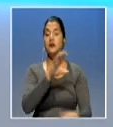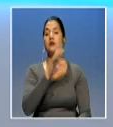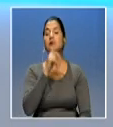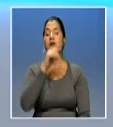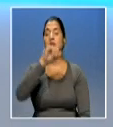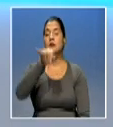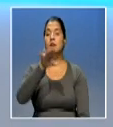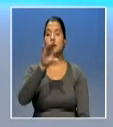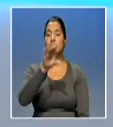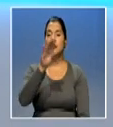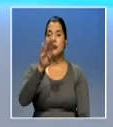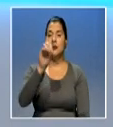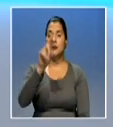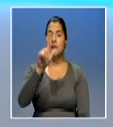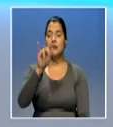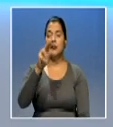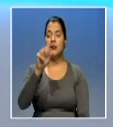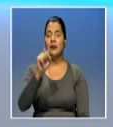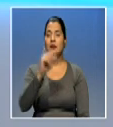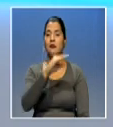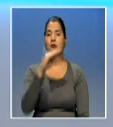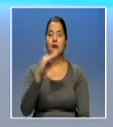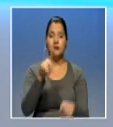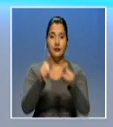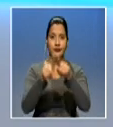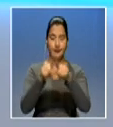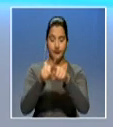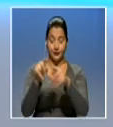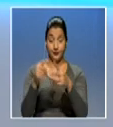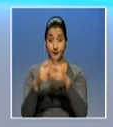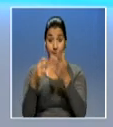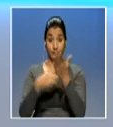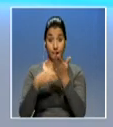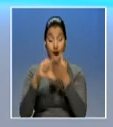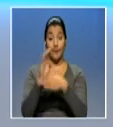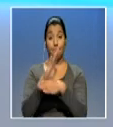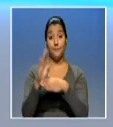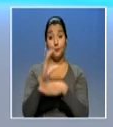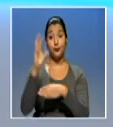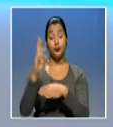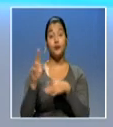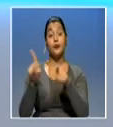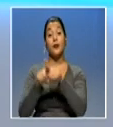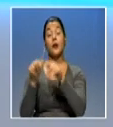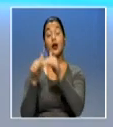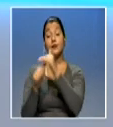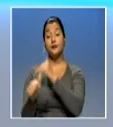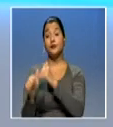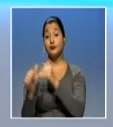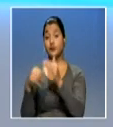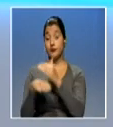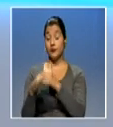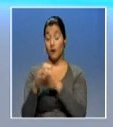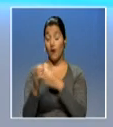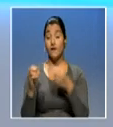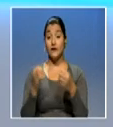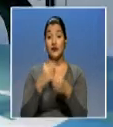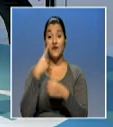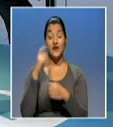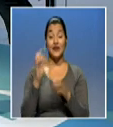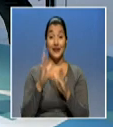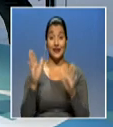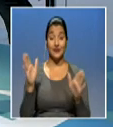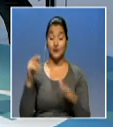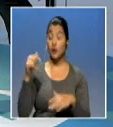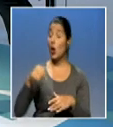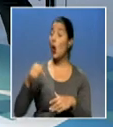Carlos Bolaños. Y resulta que el expediente del Banco de Costa Rica estaba también guardado en las oficinas de la Fiscalía General. Publicaba